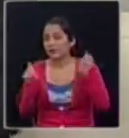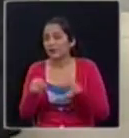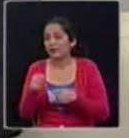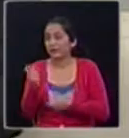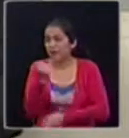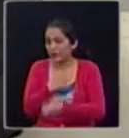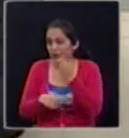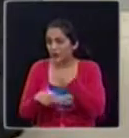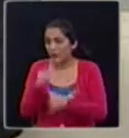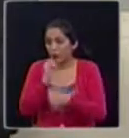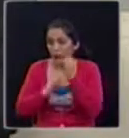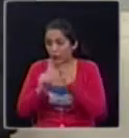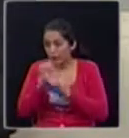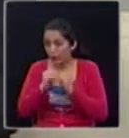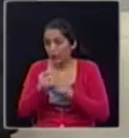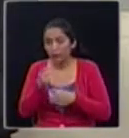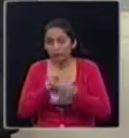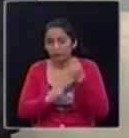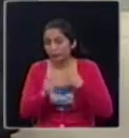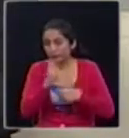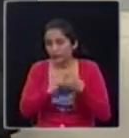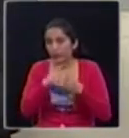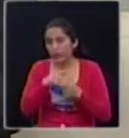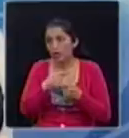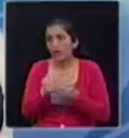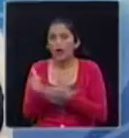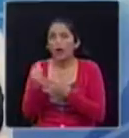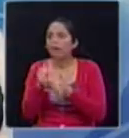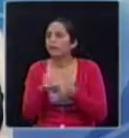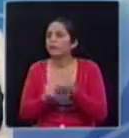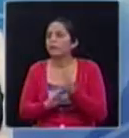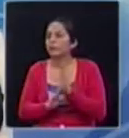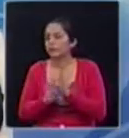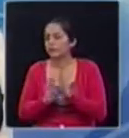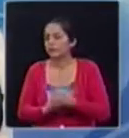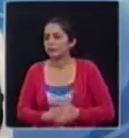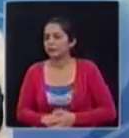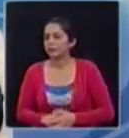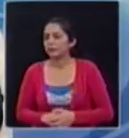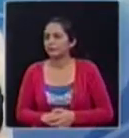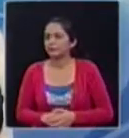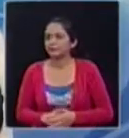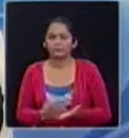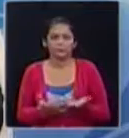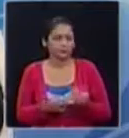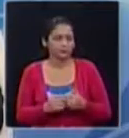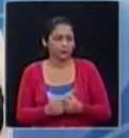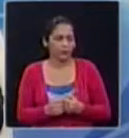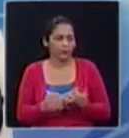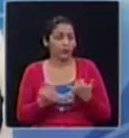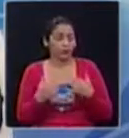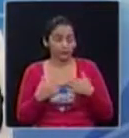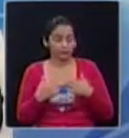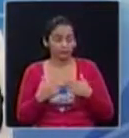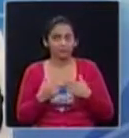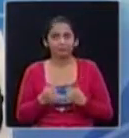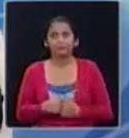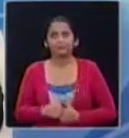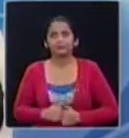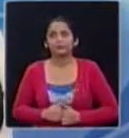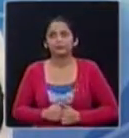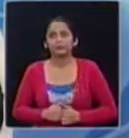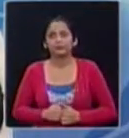cual le va a ayudar a este sector. Y en el caso de los usuarios, de los compradores, de los consumidores, porque yo estuve revisando algo, por